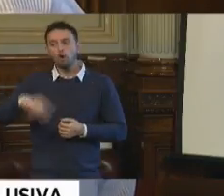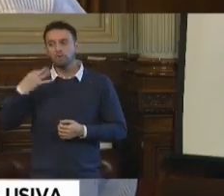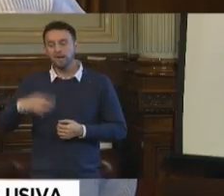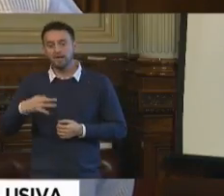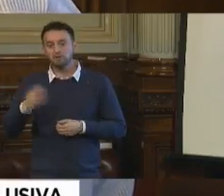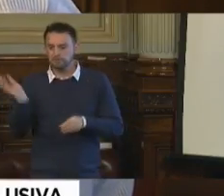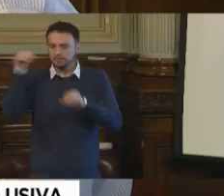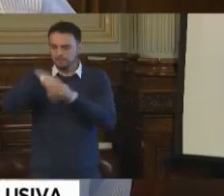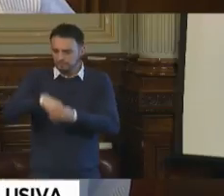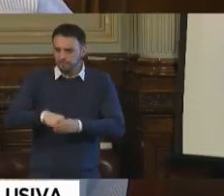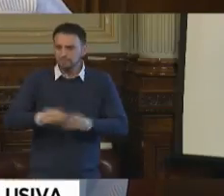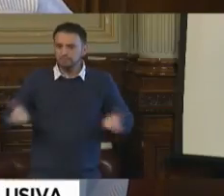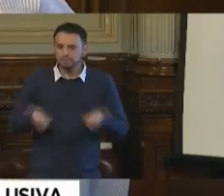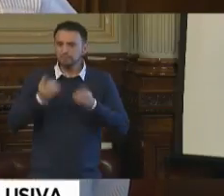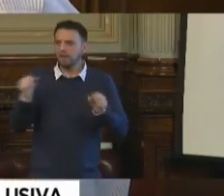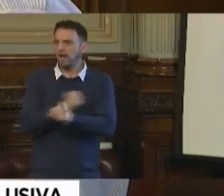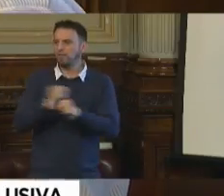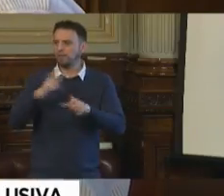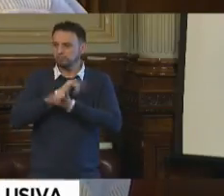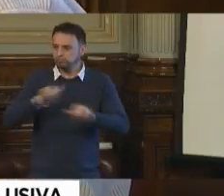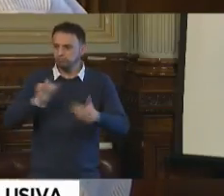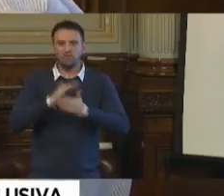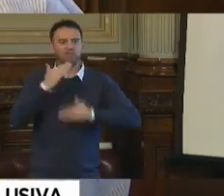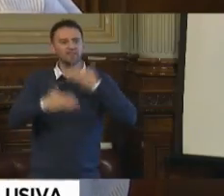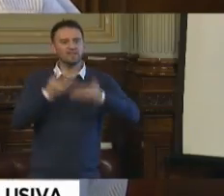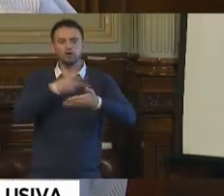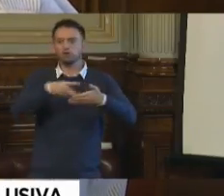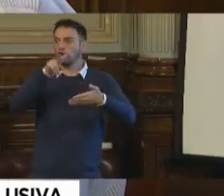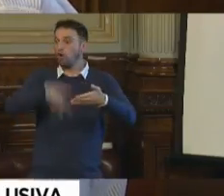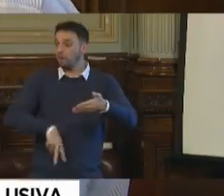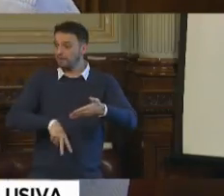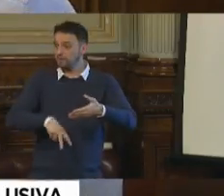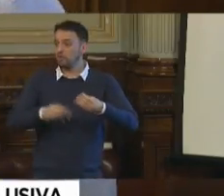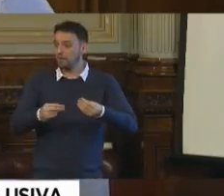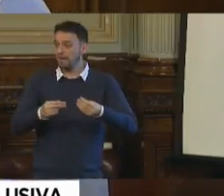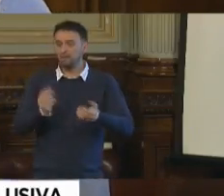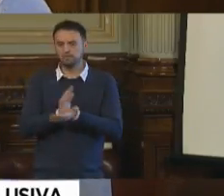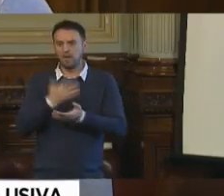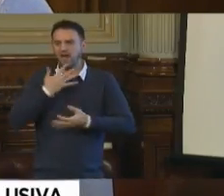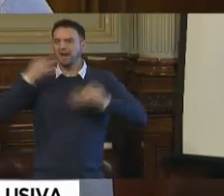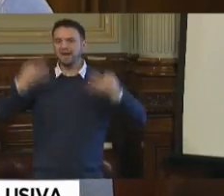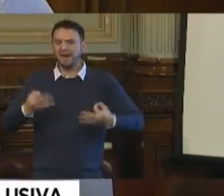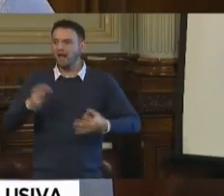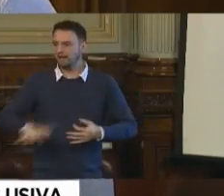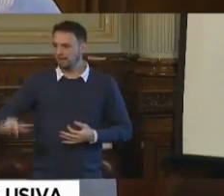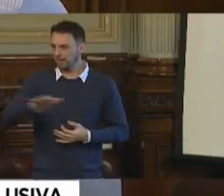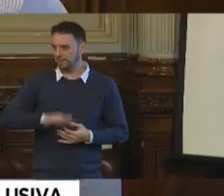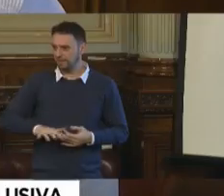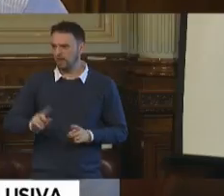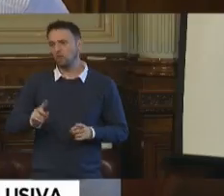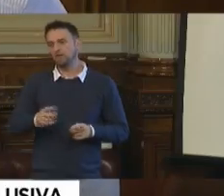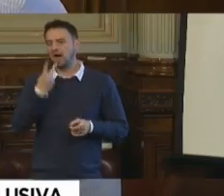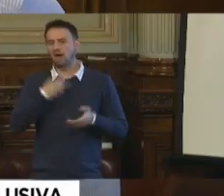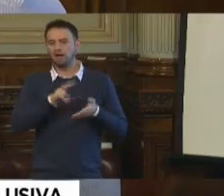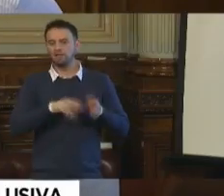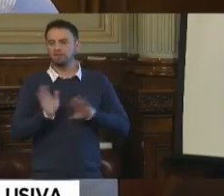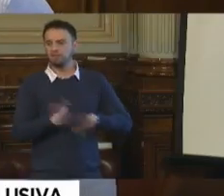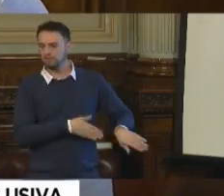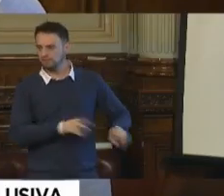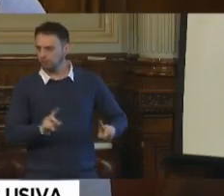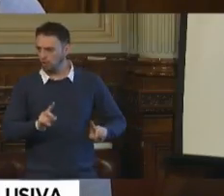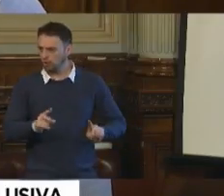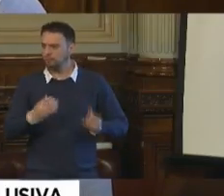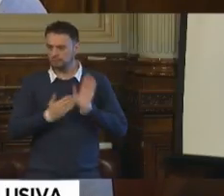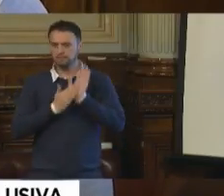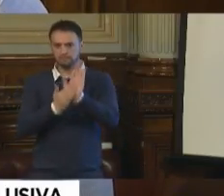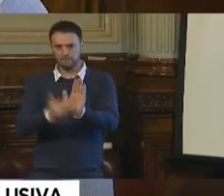a impulsar y llevar adelante el desarrollo para que sea una realidad y no es una declaración